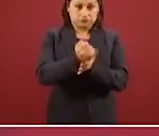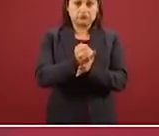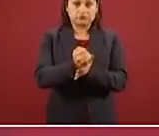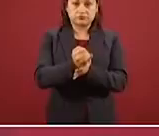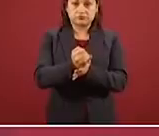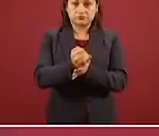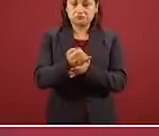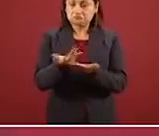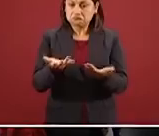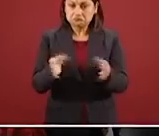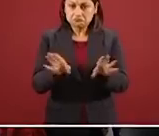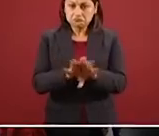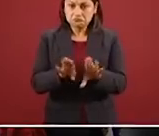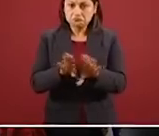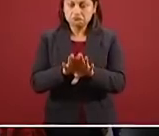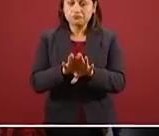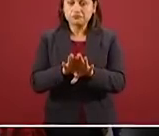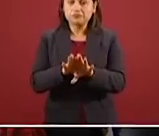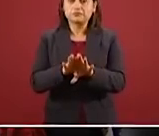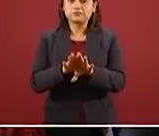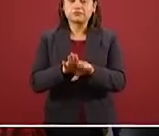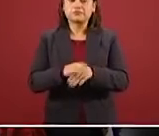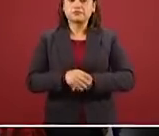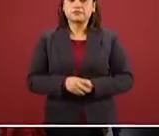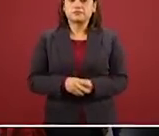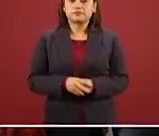las semillas